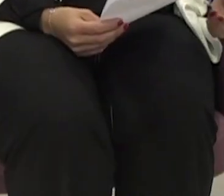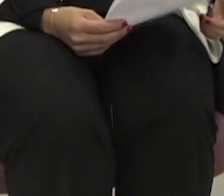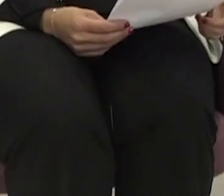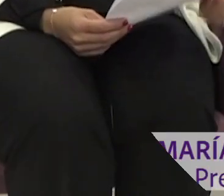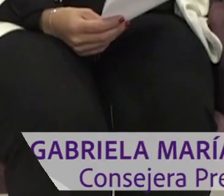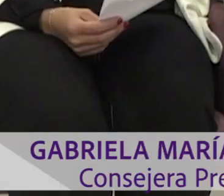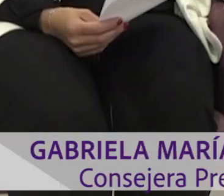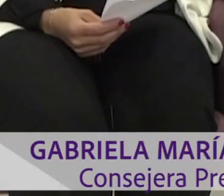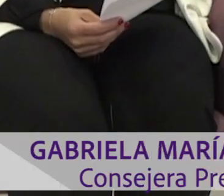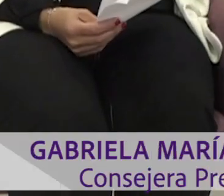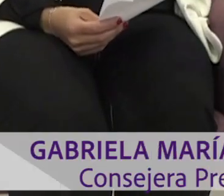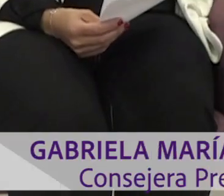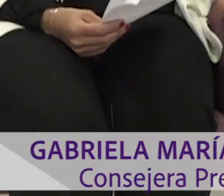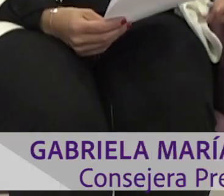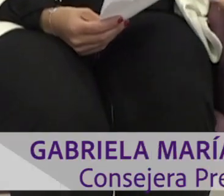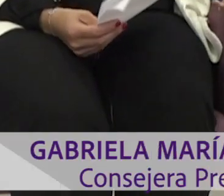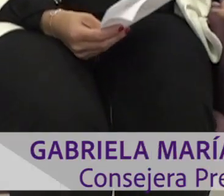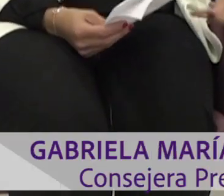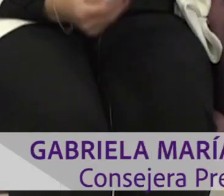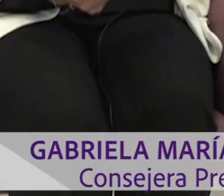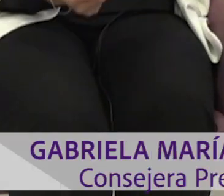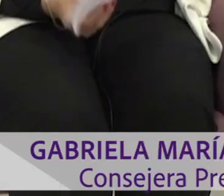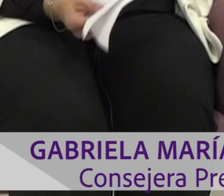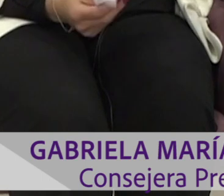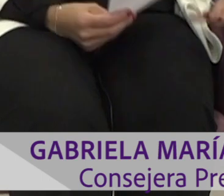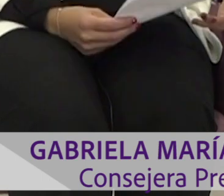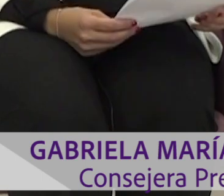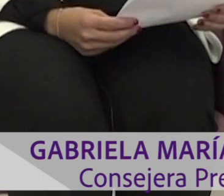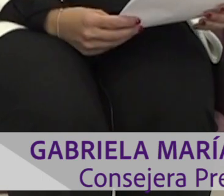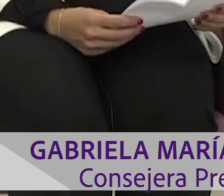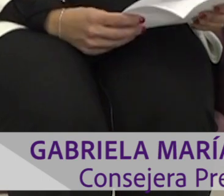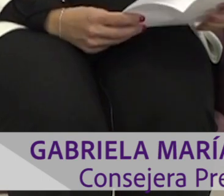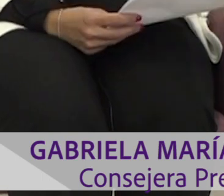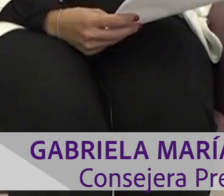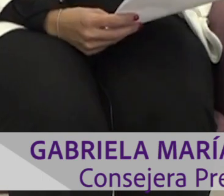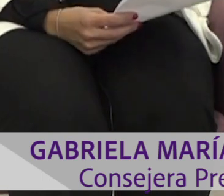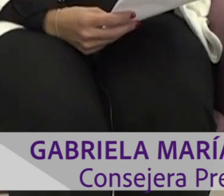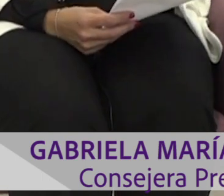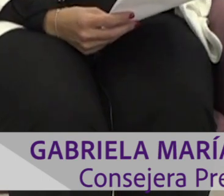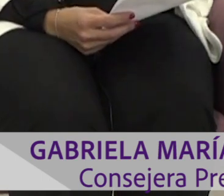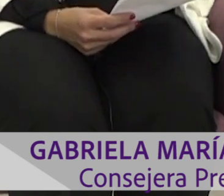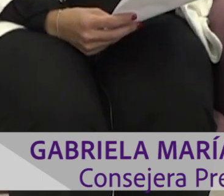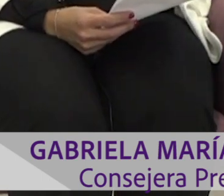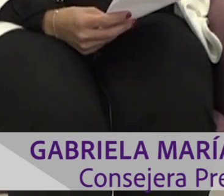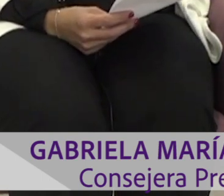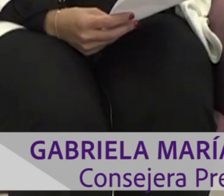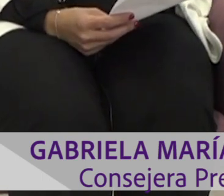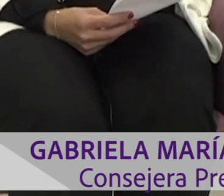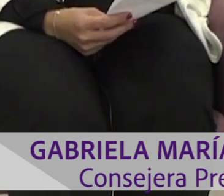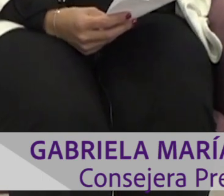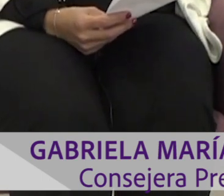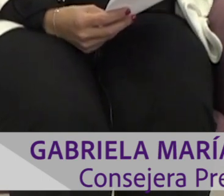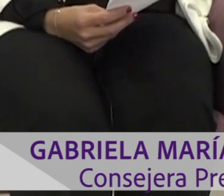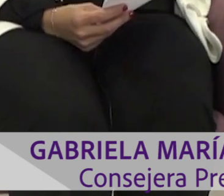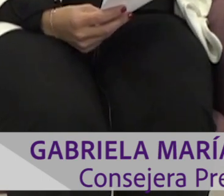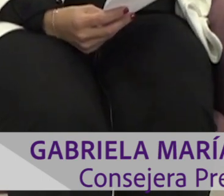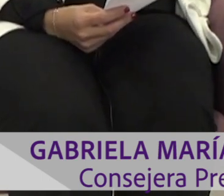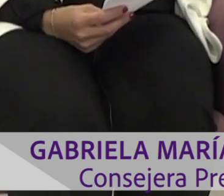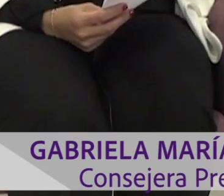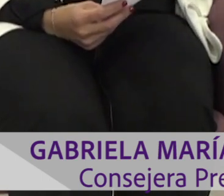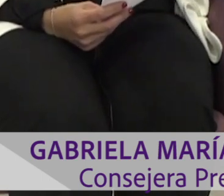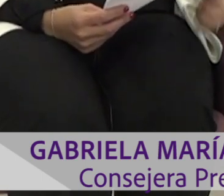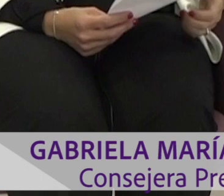figura del diputado o diputada migrante. Hablábamos precisamente de esa representación de quienes